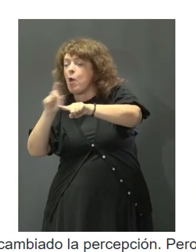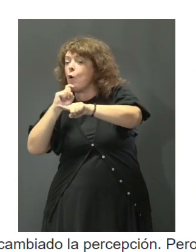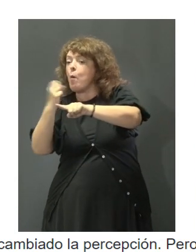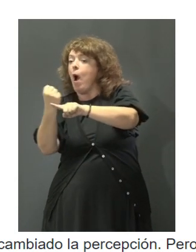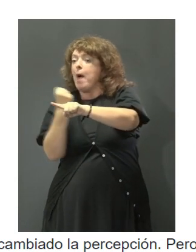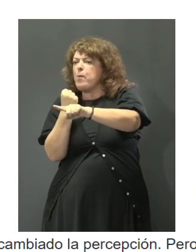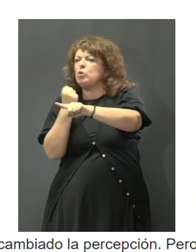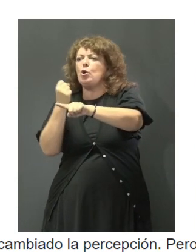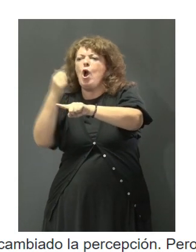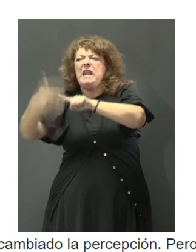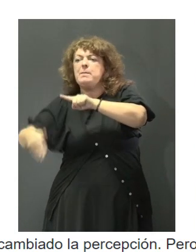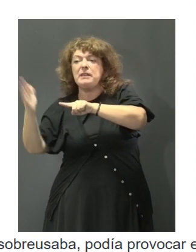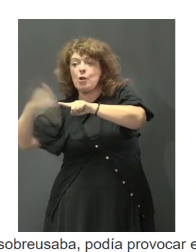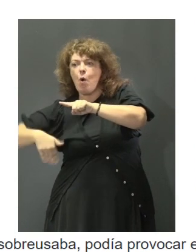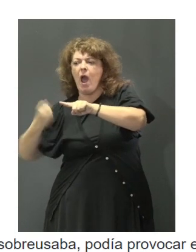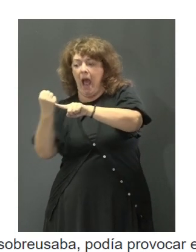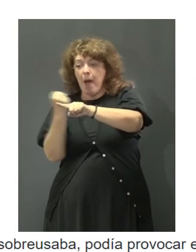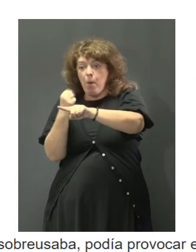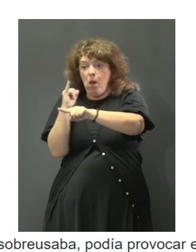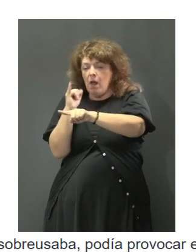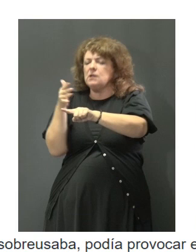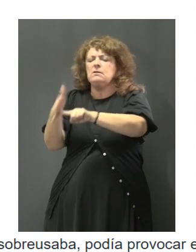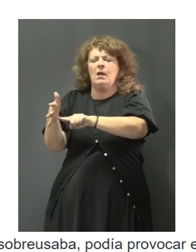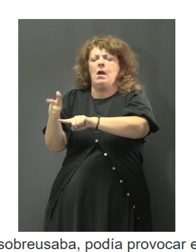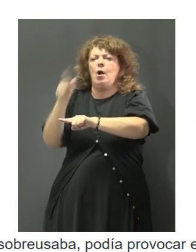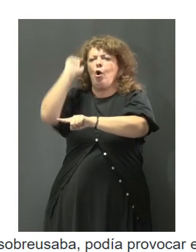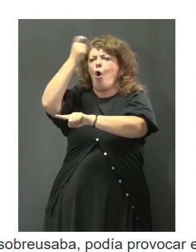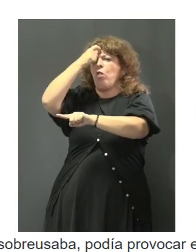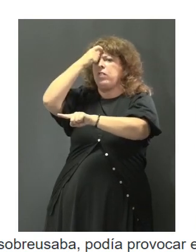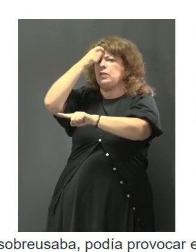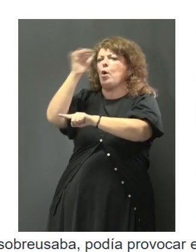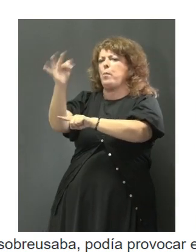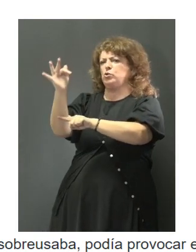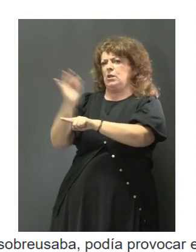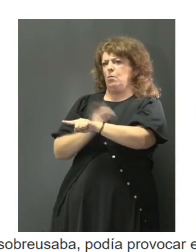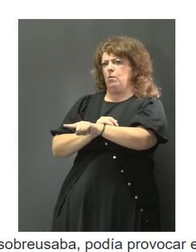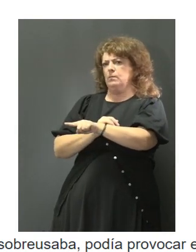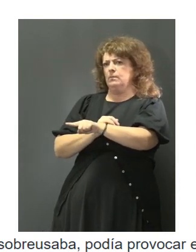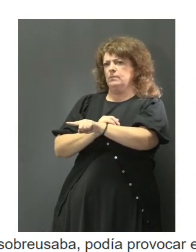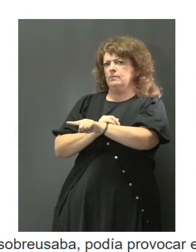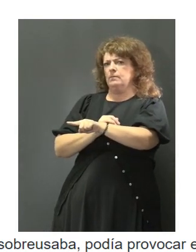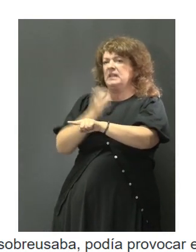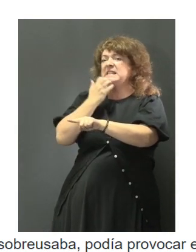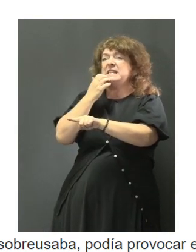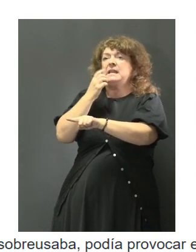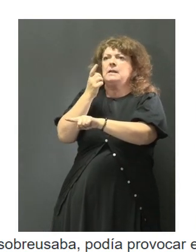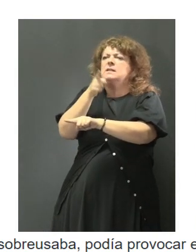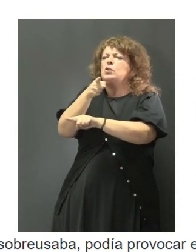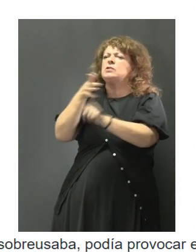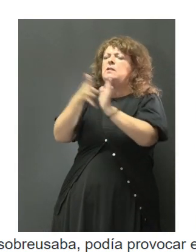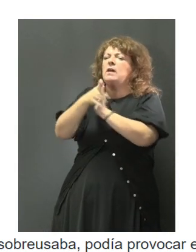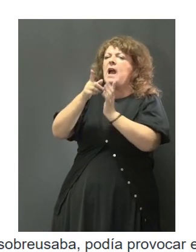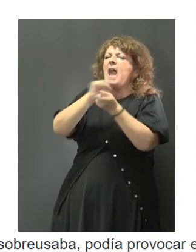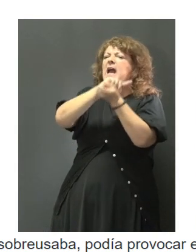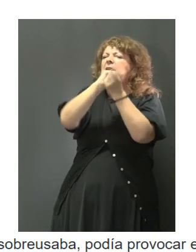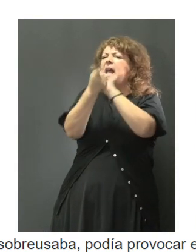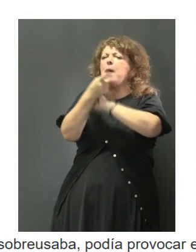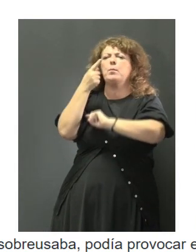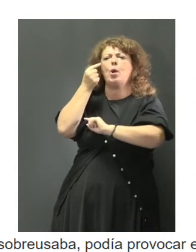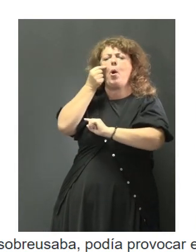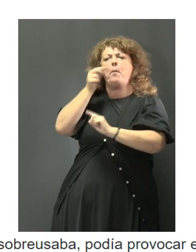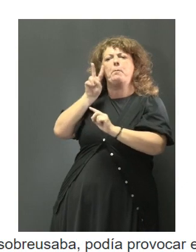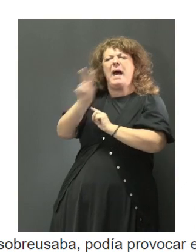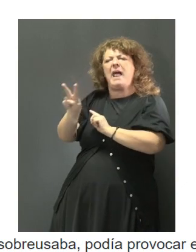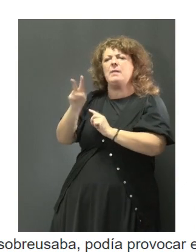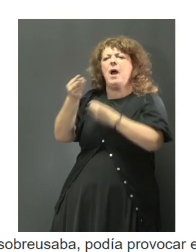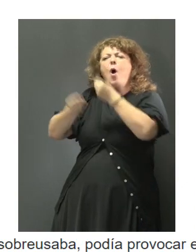te limite, siempre se genera ese concepto positivo y ese cambio de paradigma en cuanto al